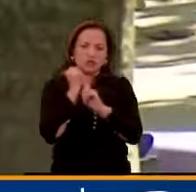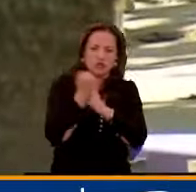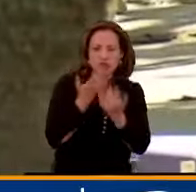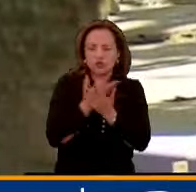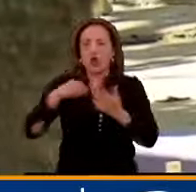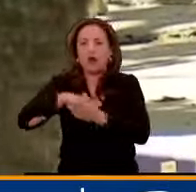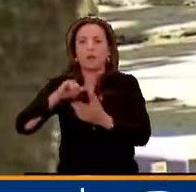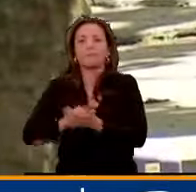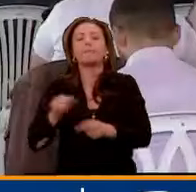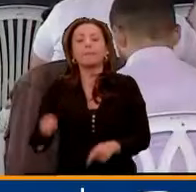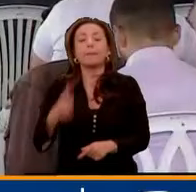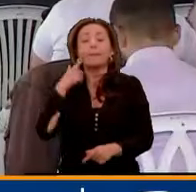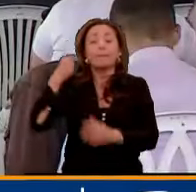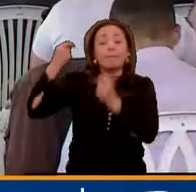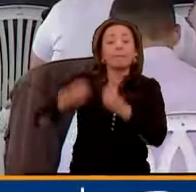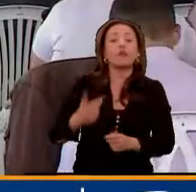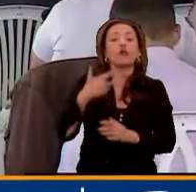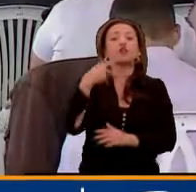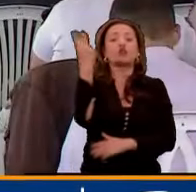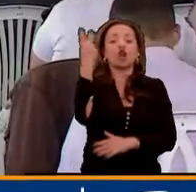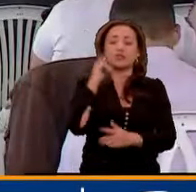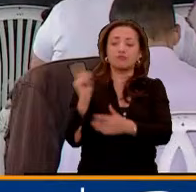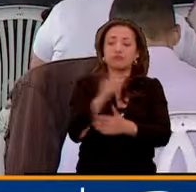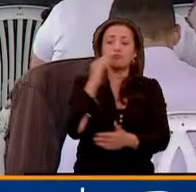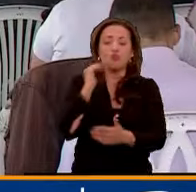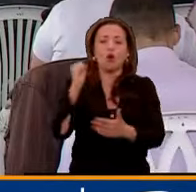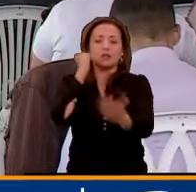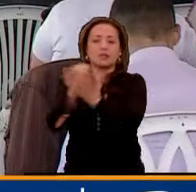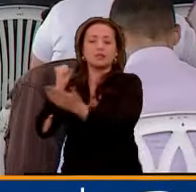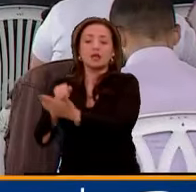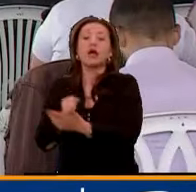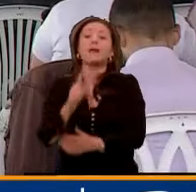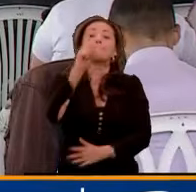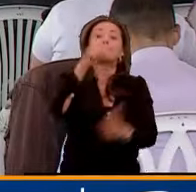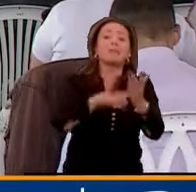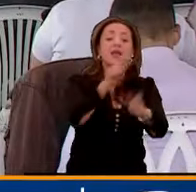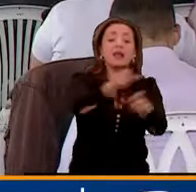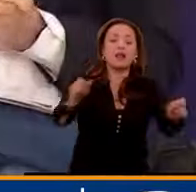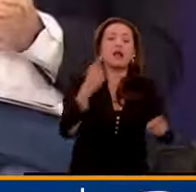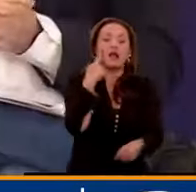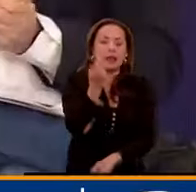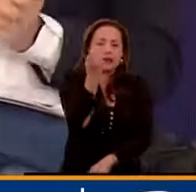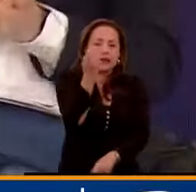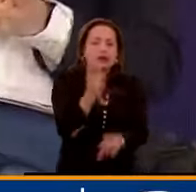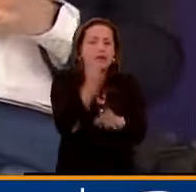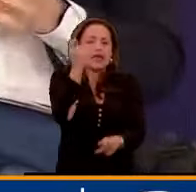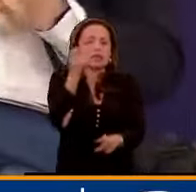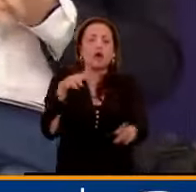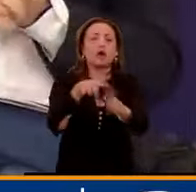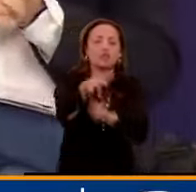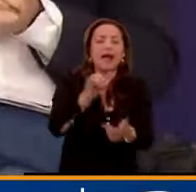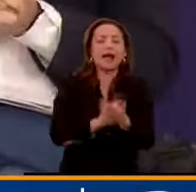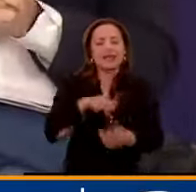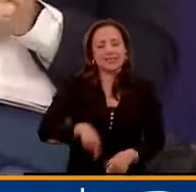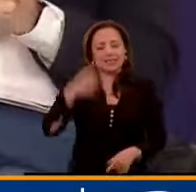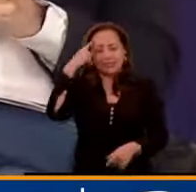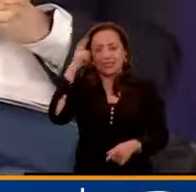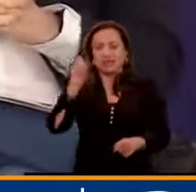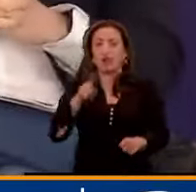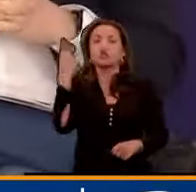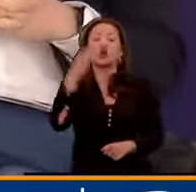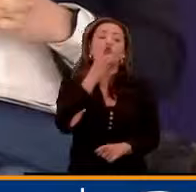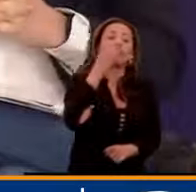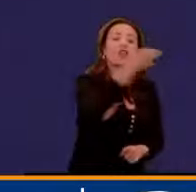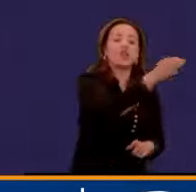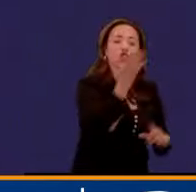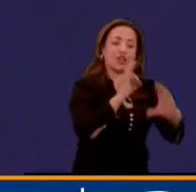12 feminicidios en la ciudad y cerca de 1,000 mujeres están en riesgo. Por eso el distrito insiste en que además de las herramientas de denuncia como las comisarías de